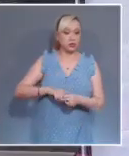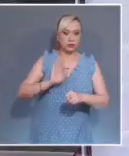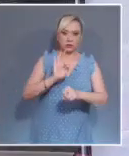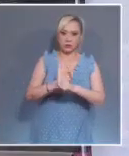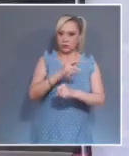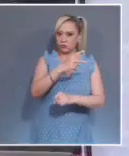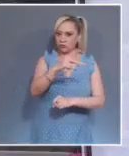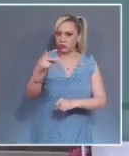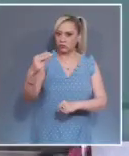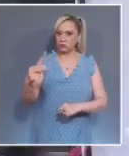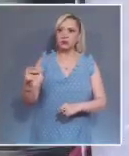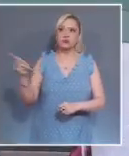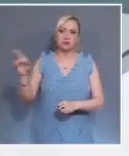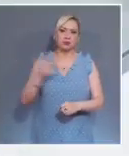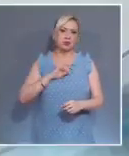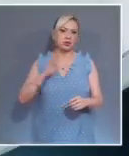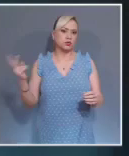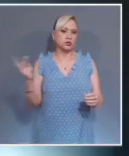López Peña.